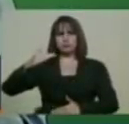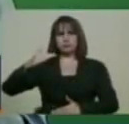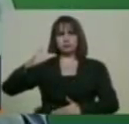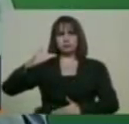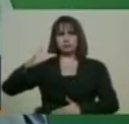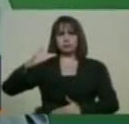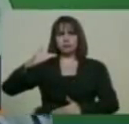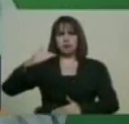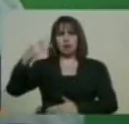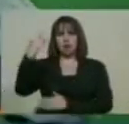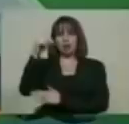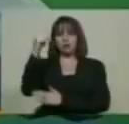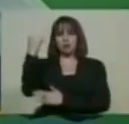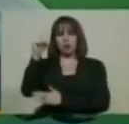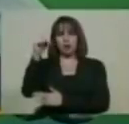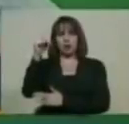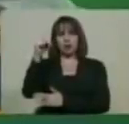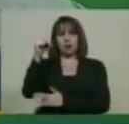nacional.